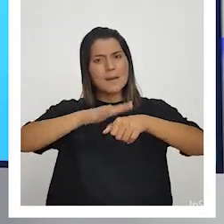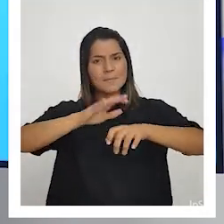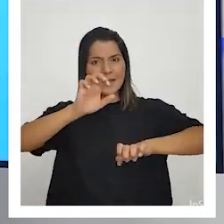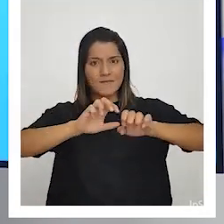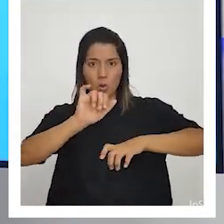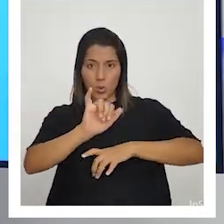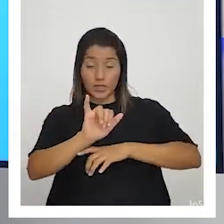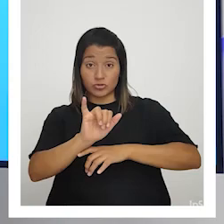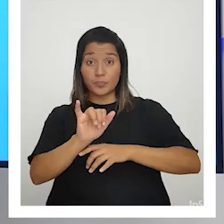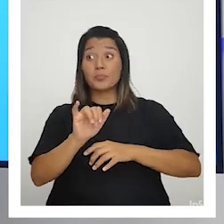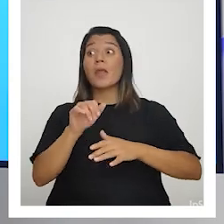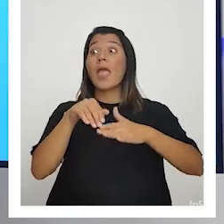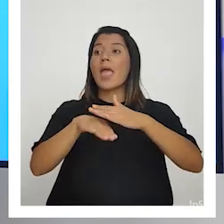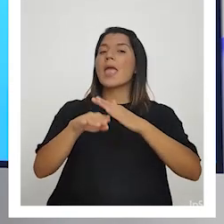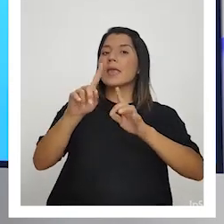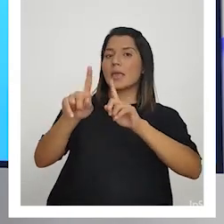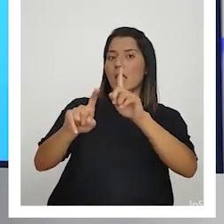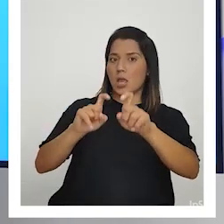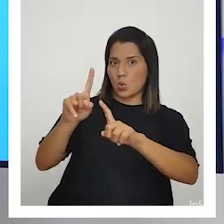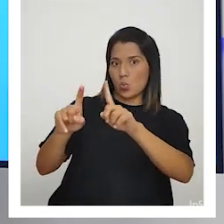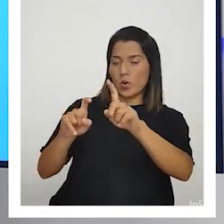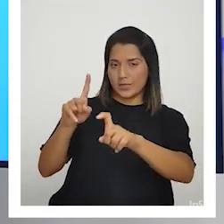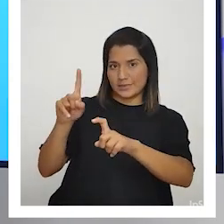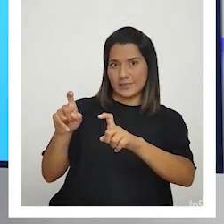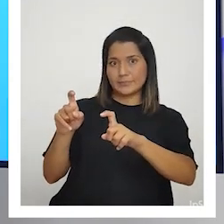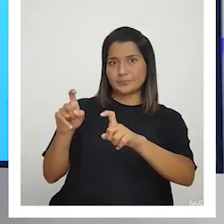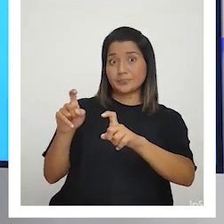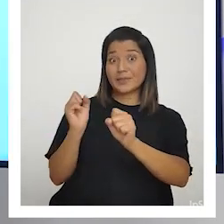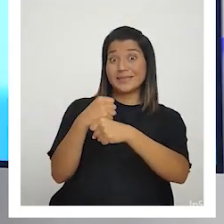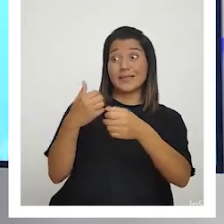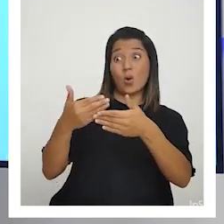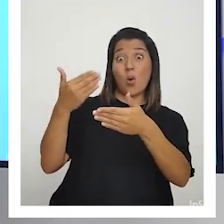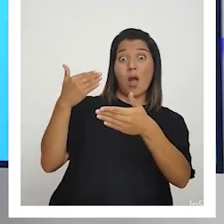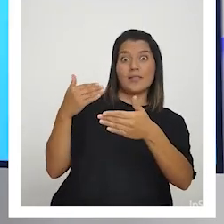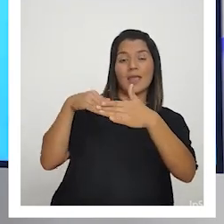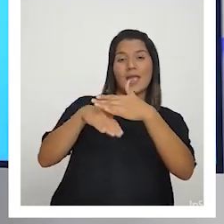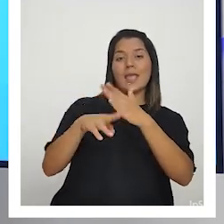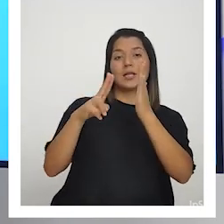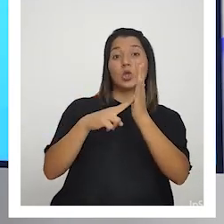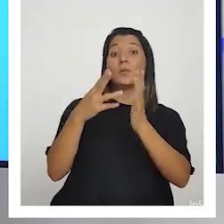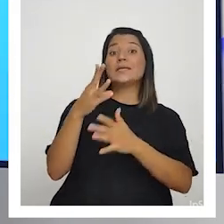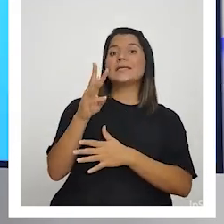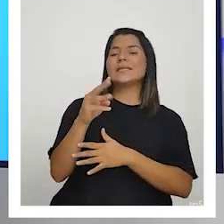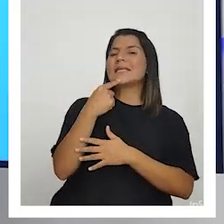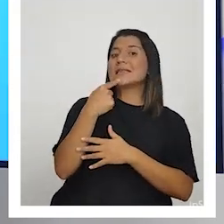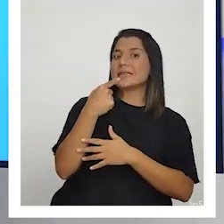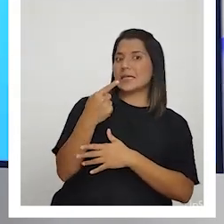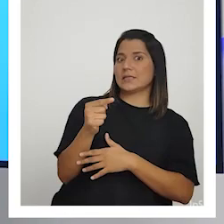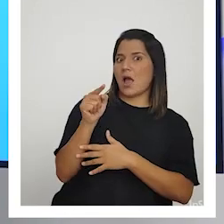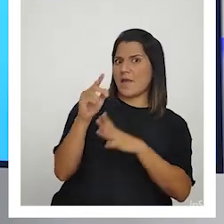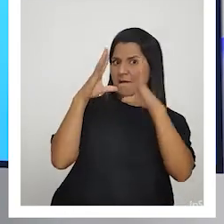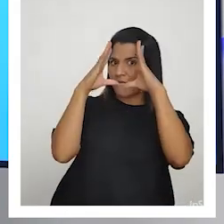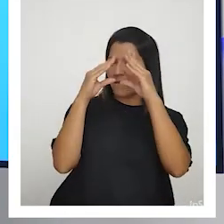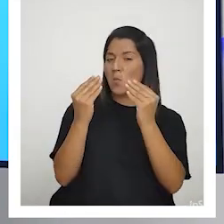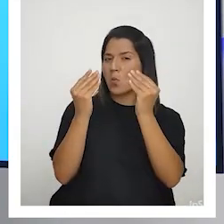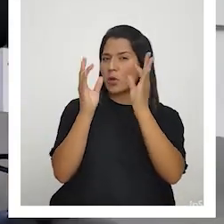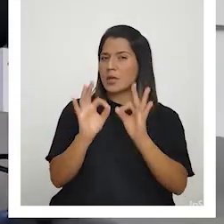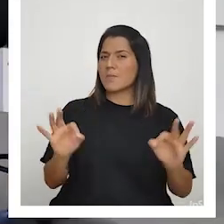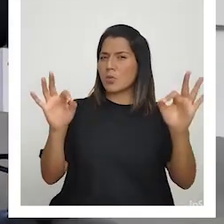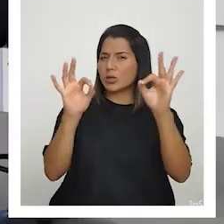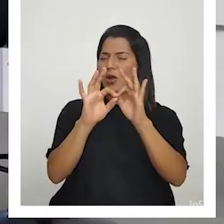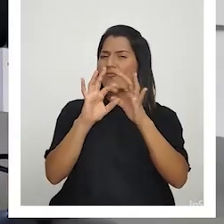que existe anteriormente, del 2016, había números también muy importantes con respecto a la niñez, doctora.